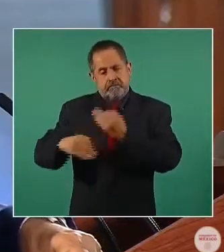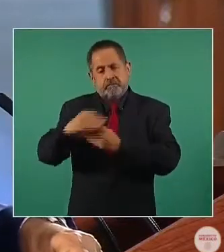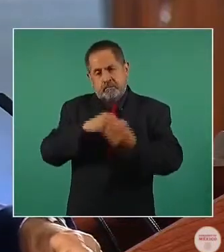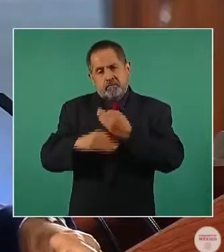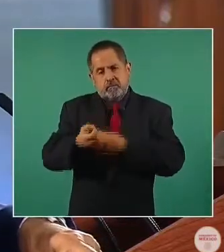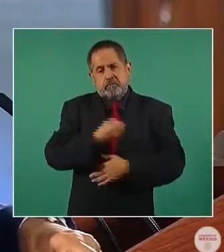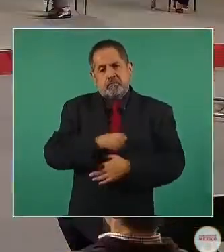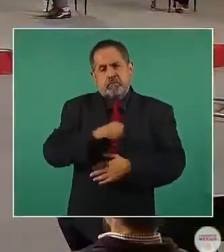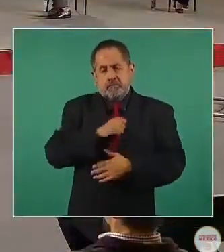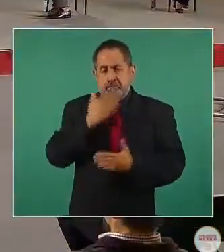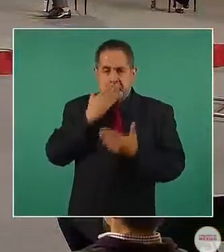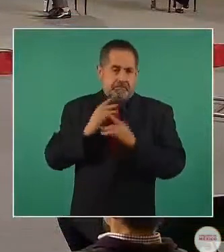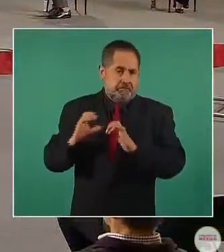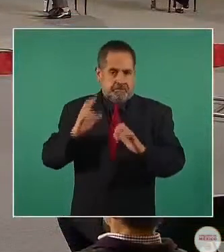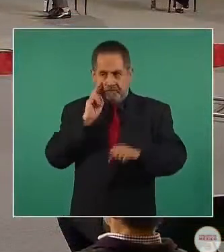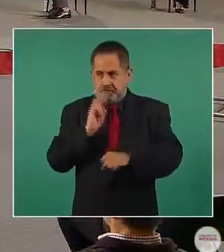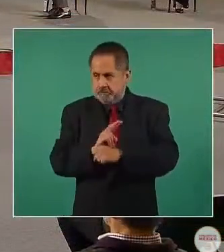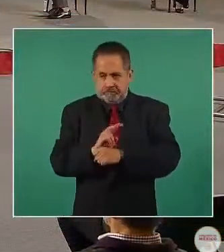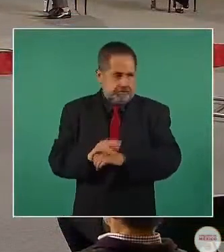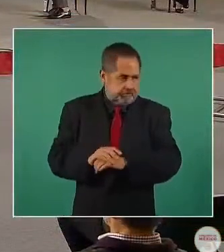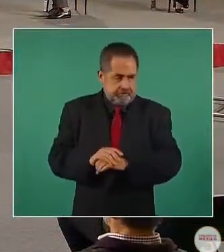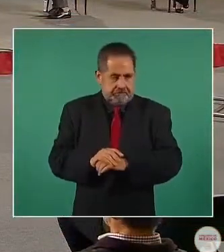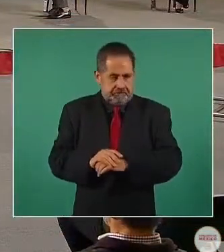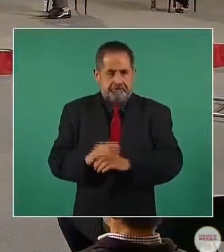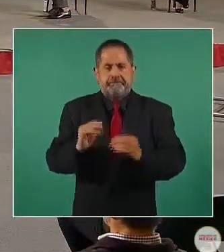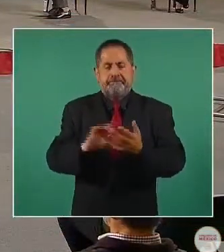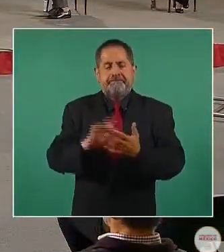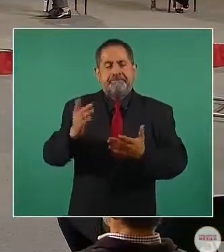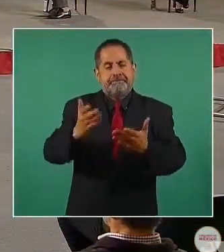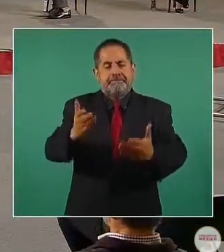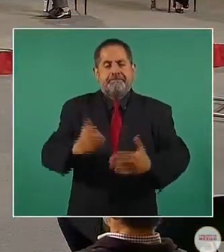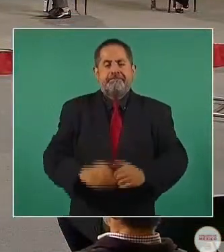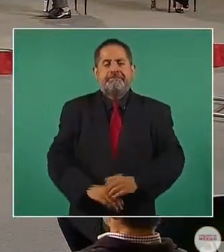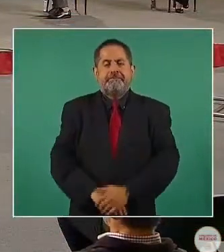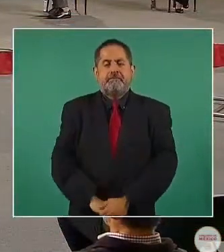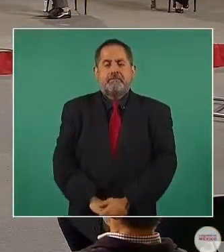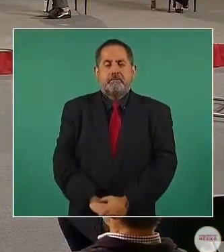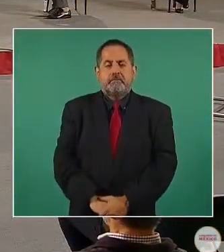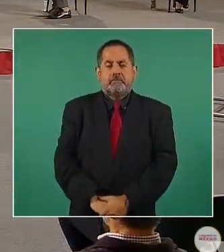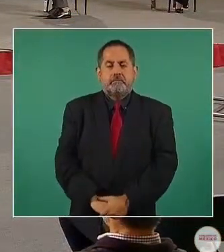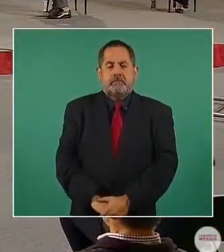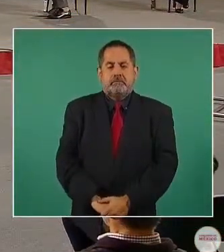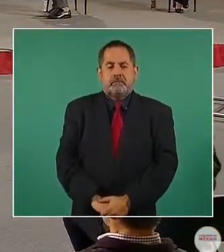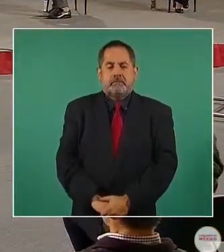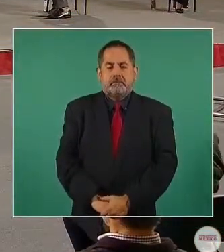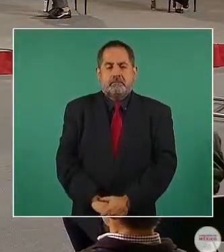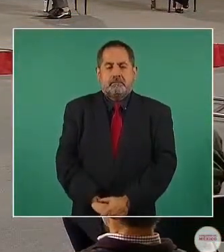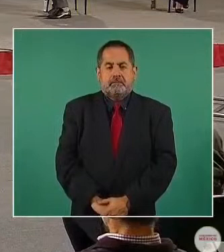esté pendiente. Muchas gracias, muchas gracias.